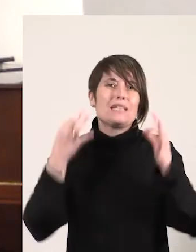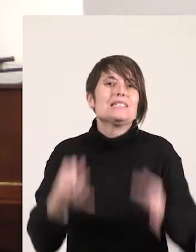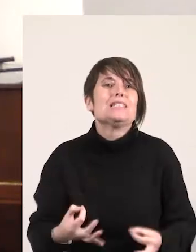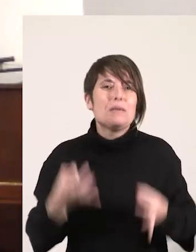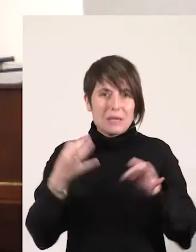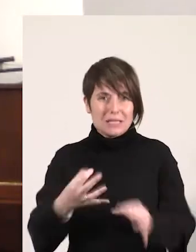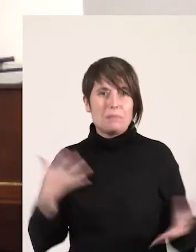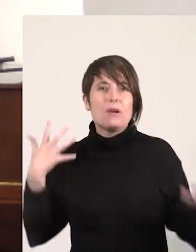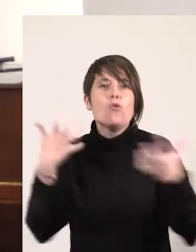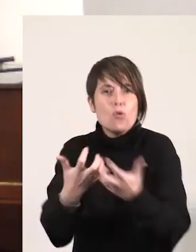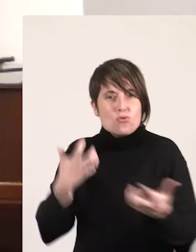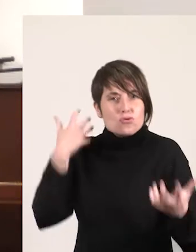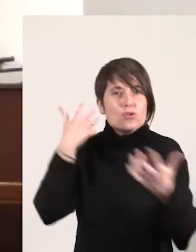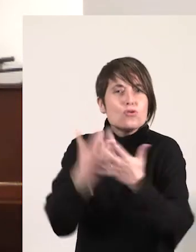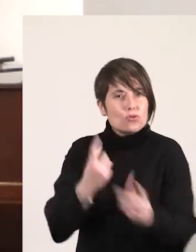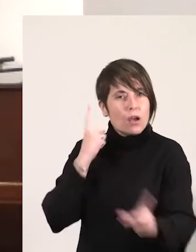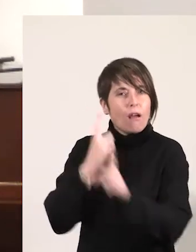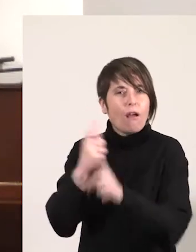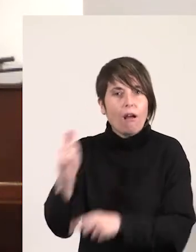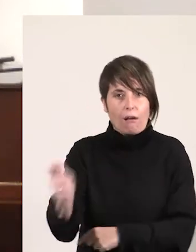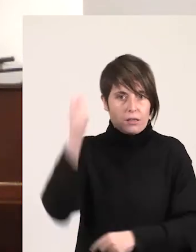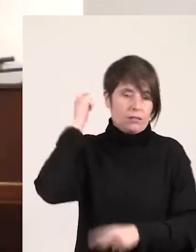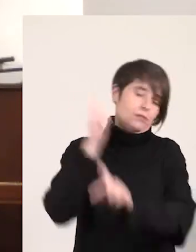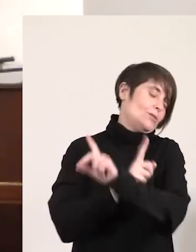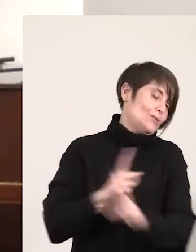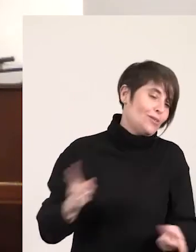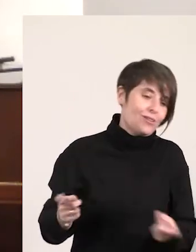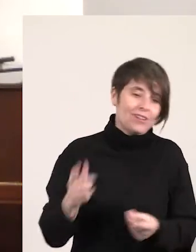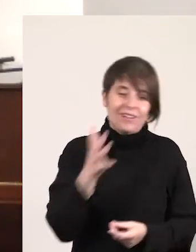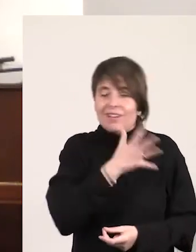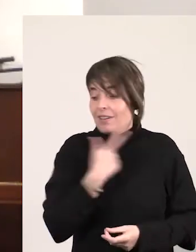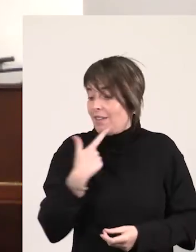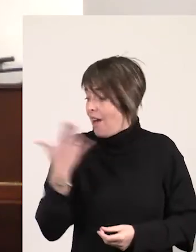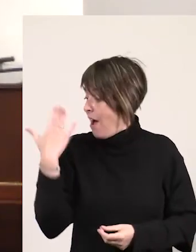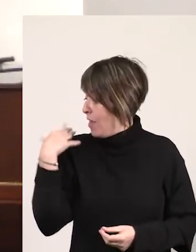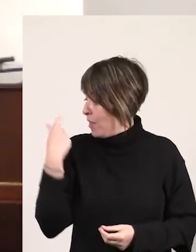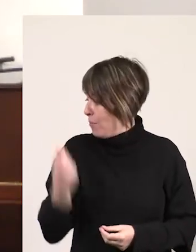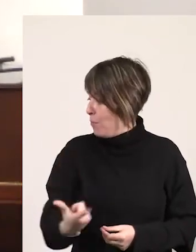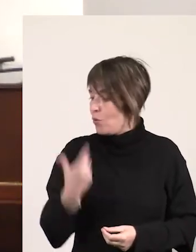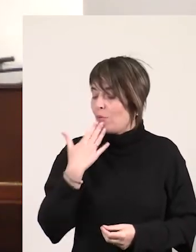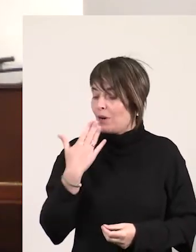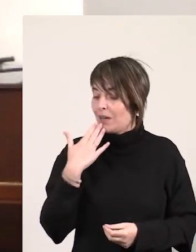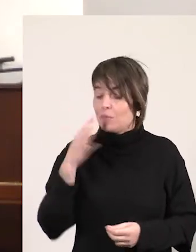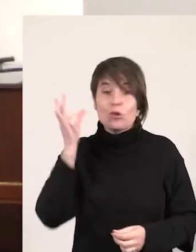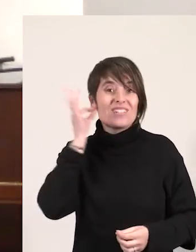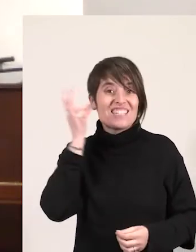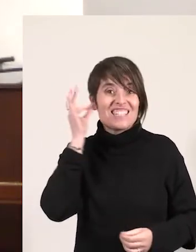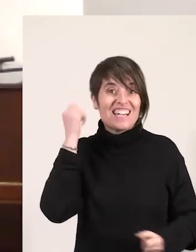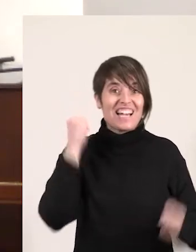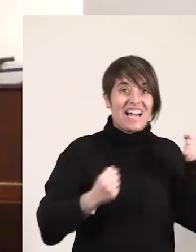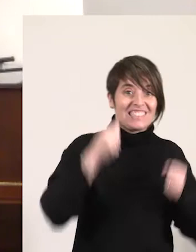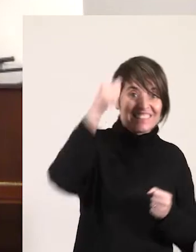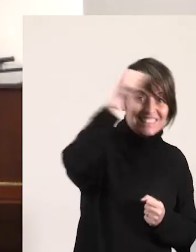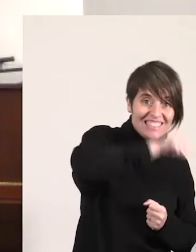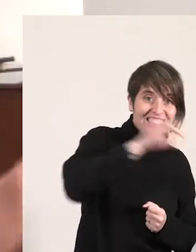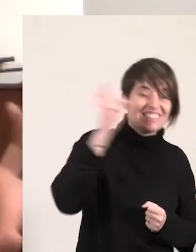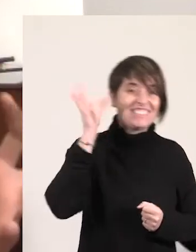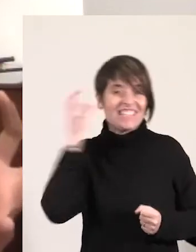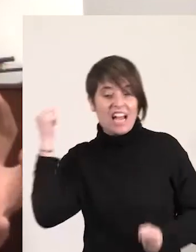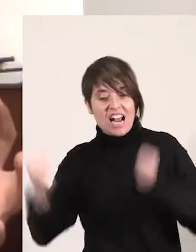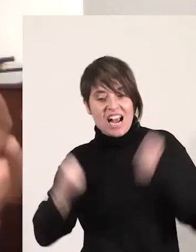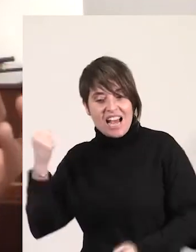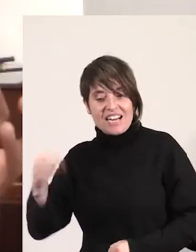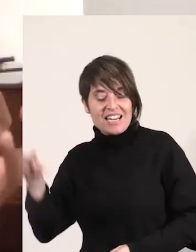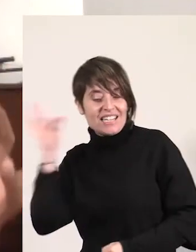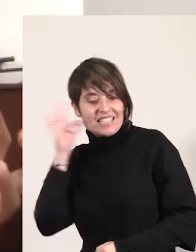de un sistema y esperar que siempre luche contra el sistema y venza, ¿no? Esto es como hasta hace relativamente poco hablábamos de carreras de